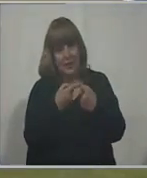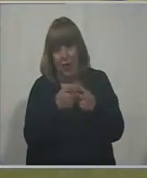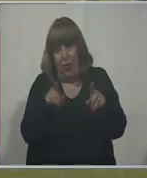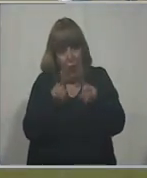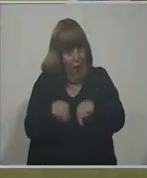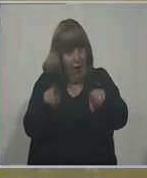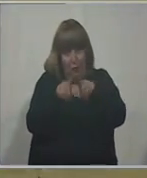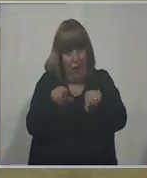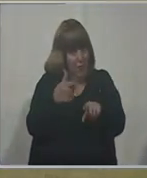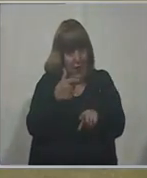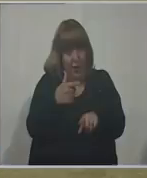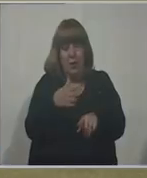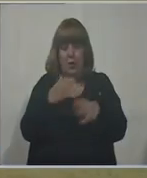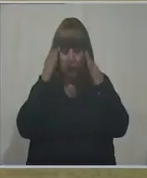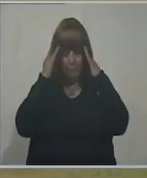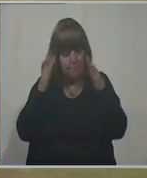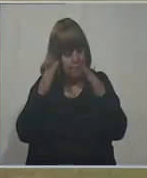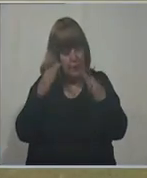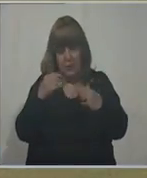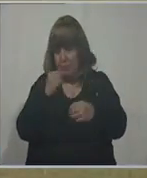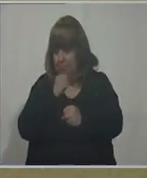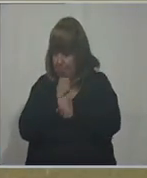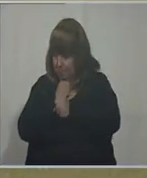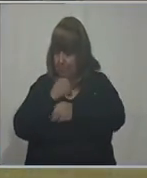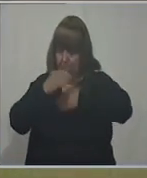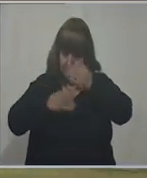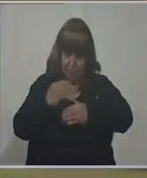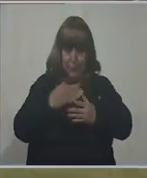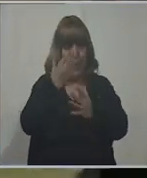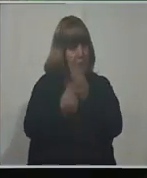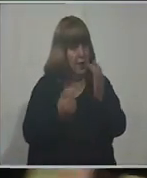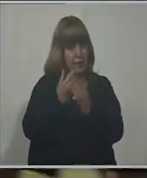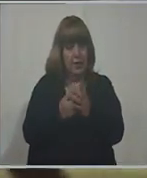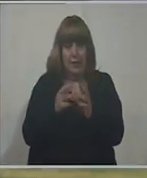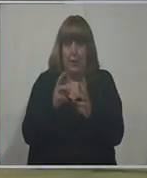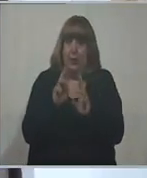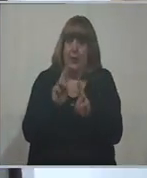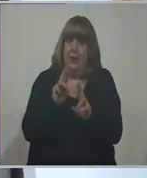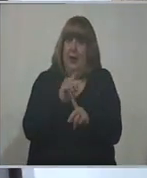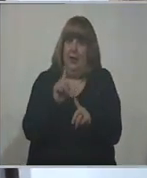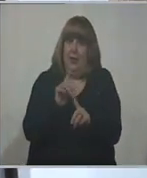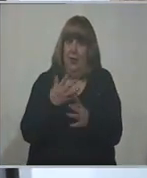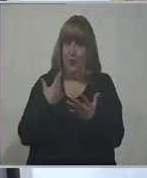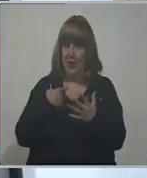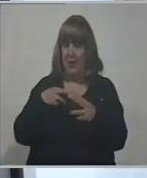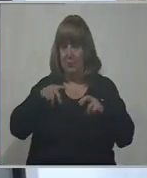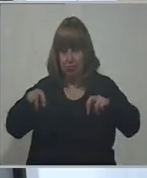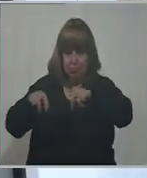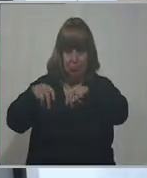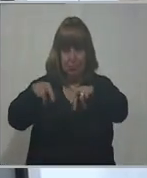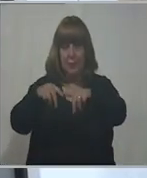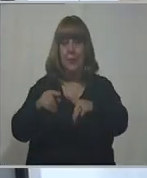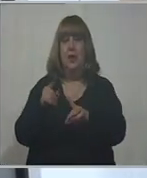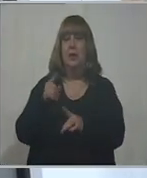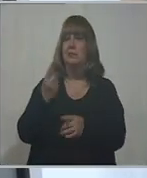que tenemos que estar concentrados y tratar de no cometer errores atrás. Tranquilo por el momento, tratando de recuperarse de